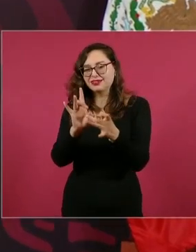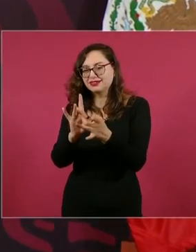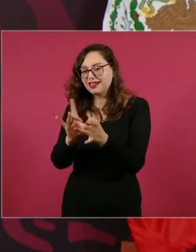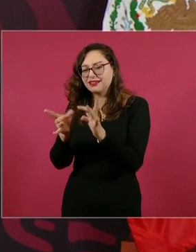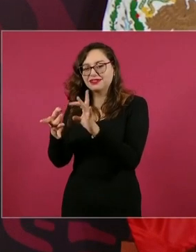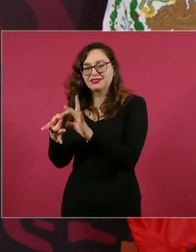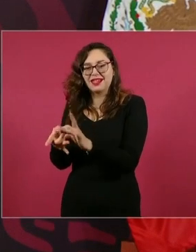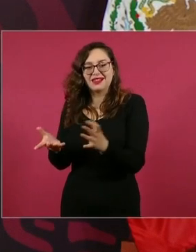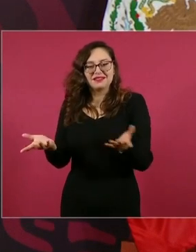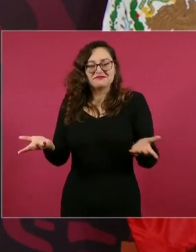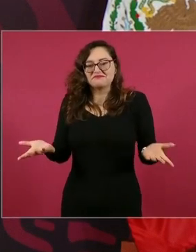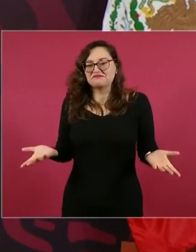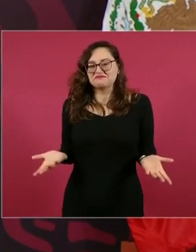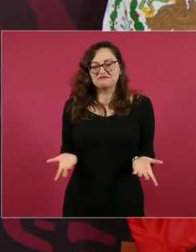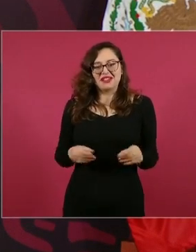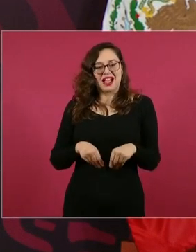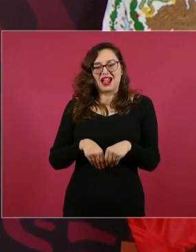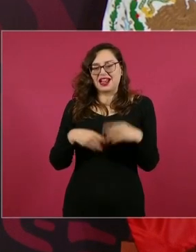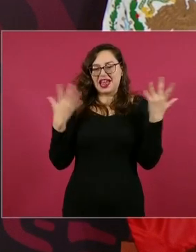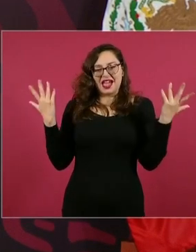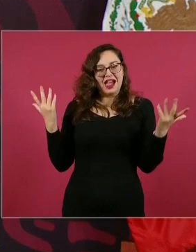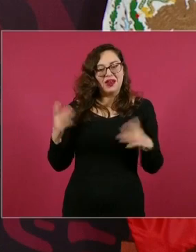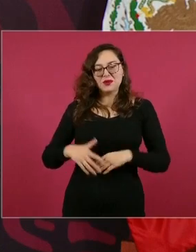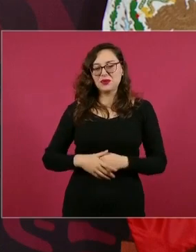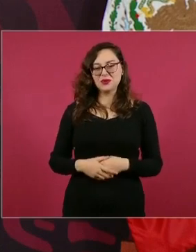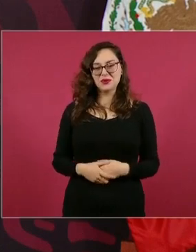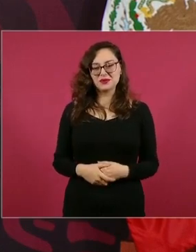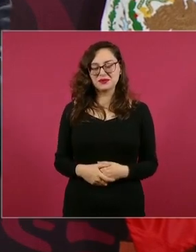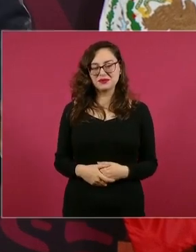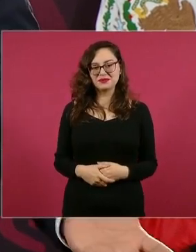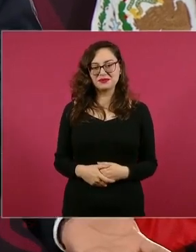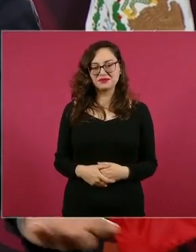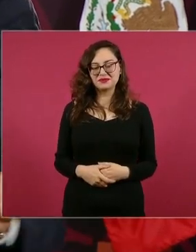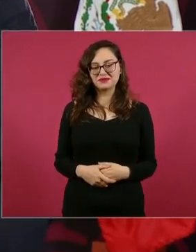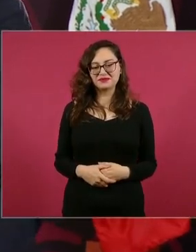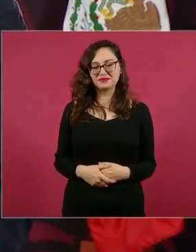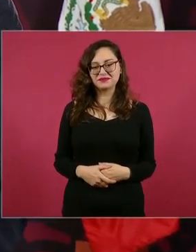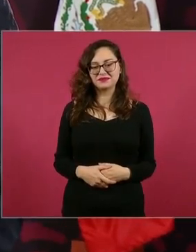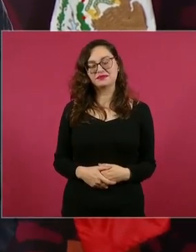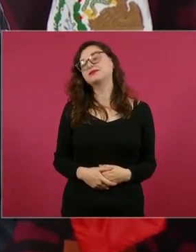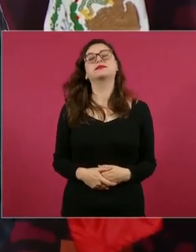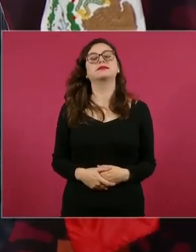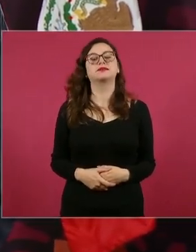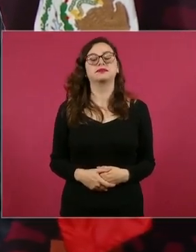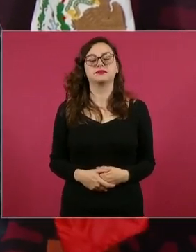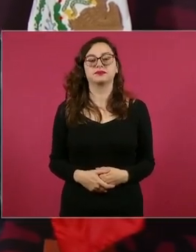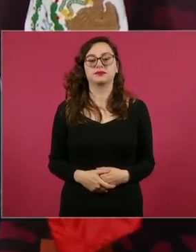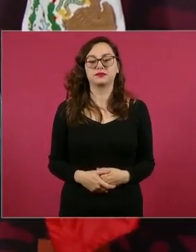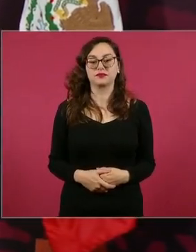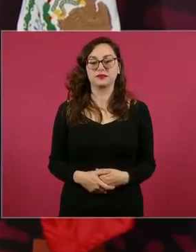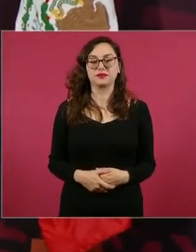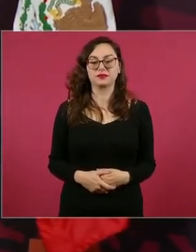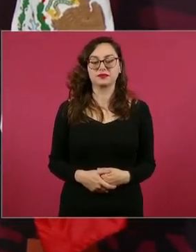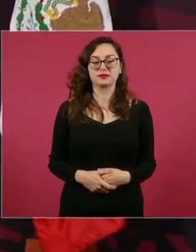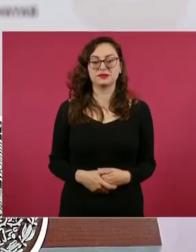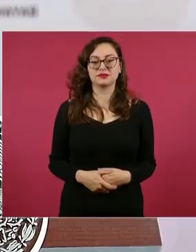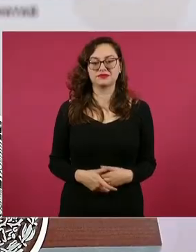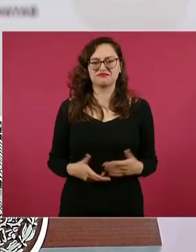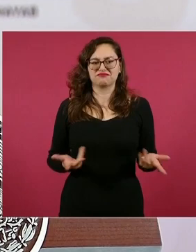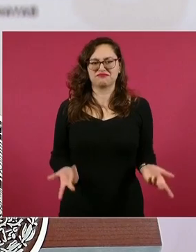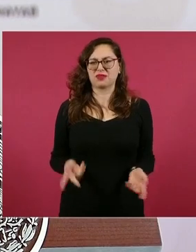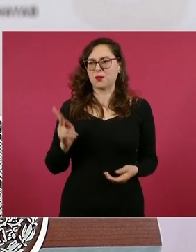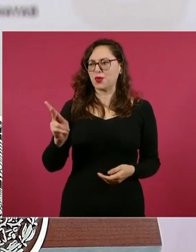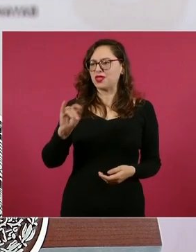bona y otra cosa por qué no quieren que se democratice el